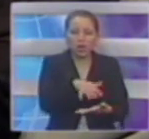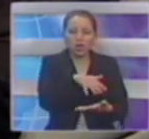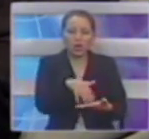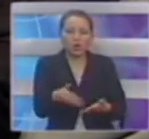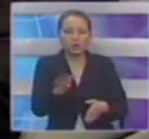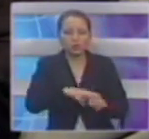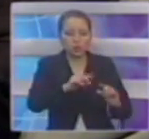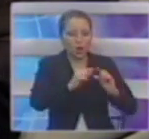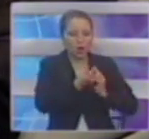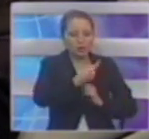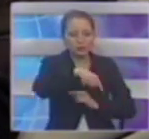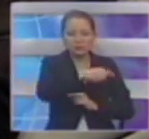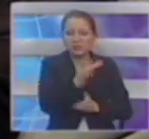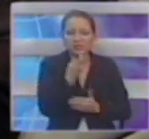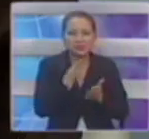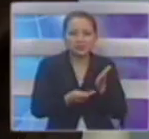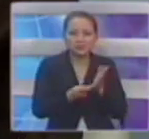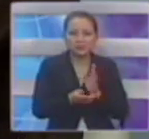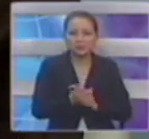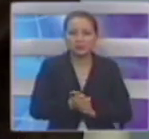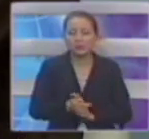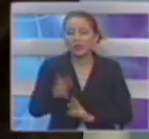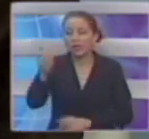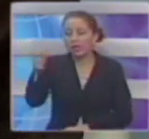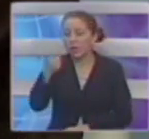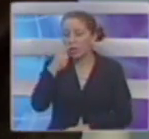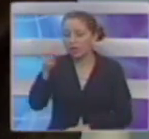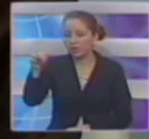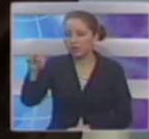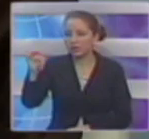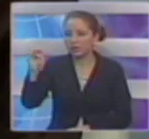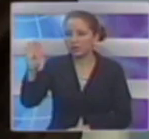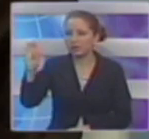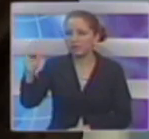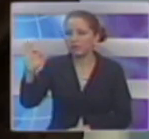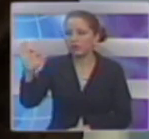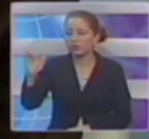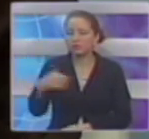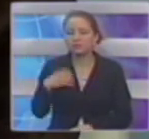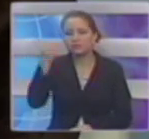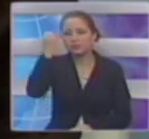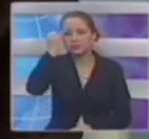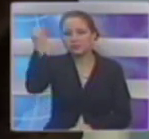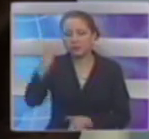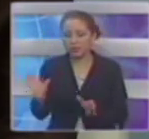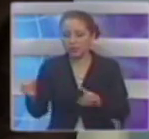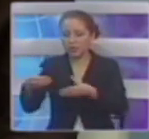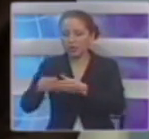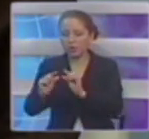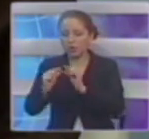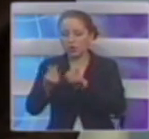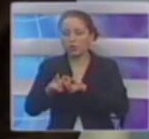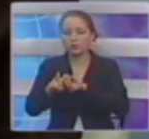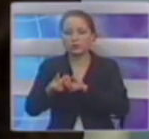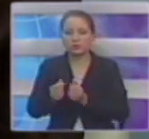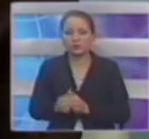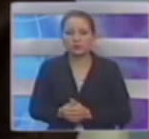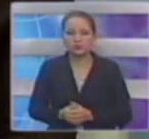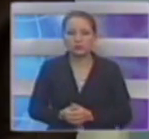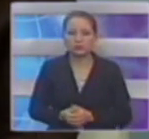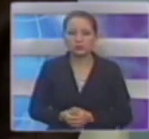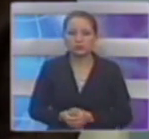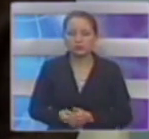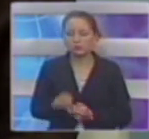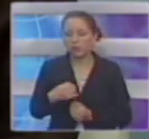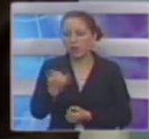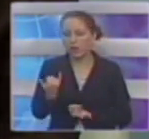alrededor del Partido Social Cristiano. Bueno, Jaime tomó la iniciativa de formar este este grupo de unidad, que me parece